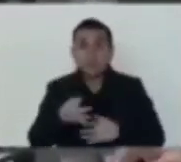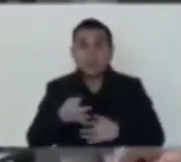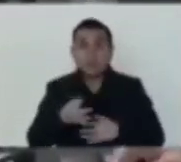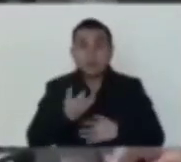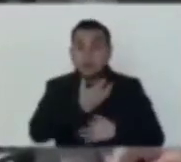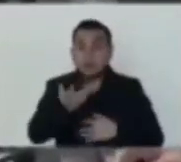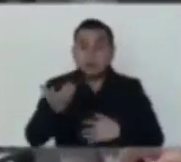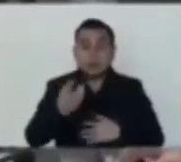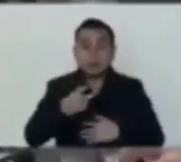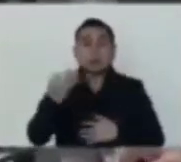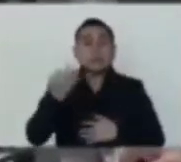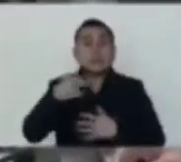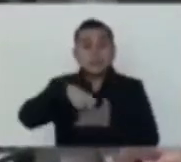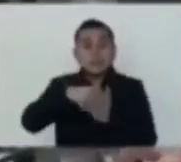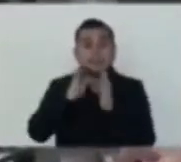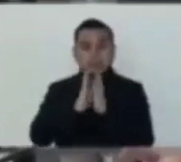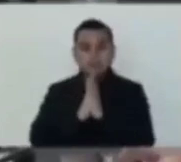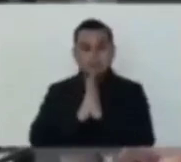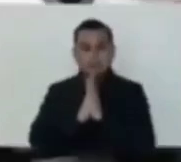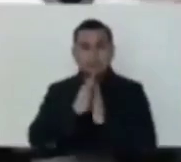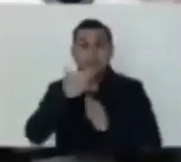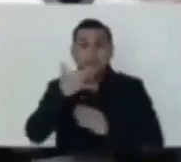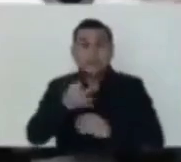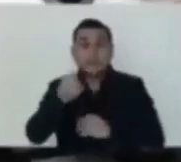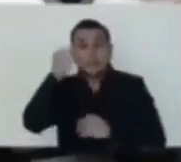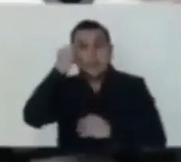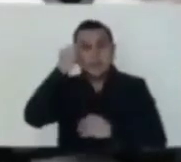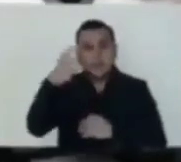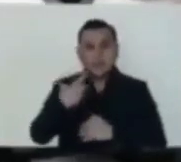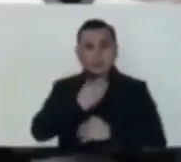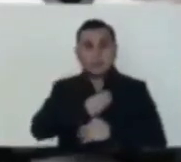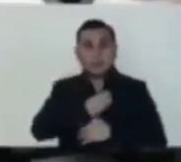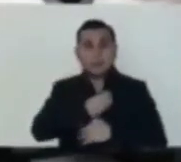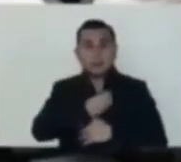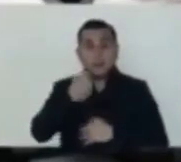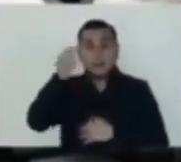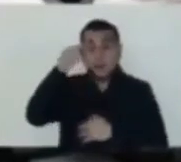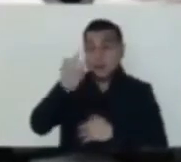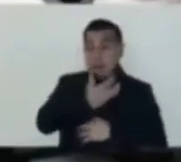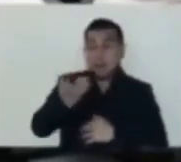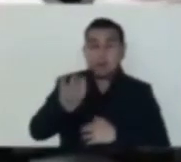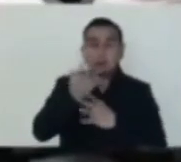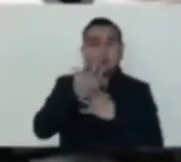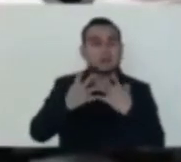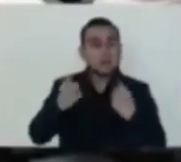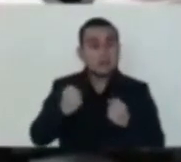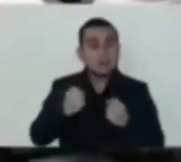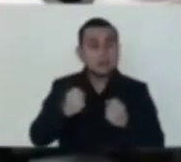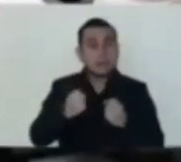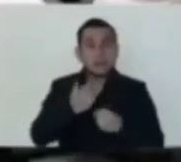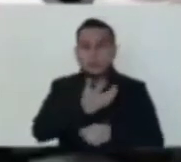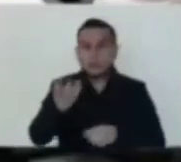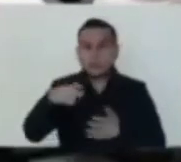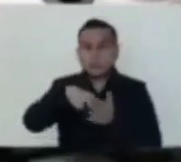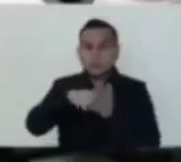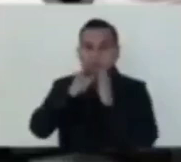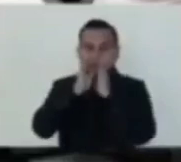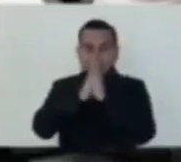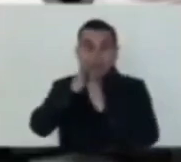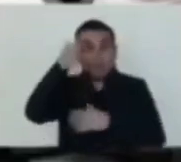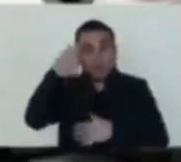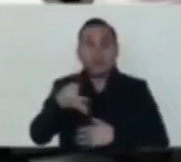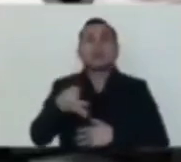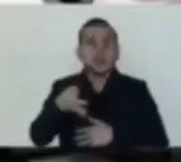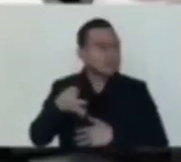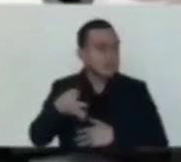que la mayoría lo vamos a hacer. Y pues no vamos a pedir sanación solo para nosotros. Vamos a pedir sanación para todos. Para los que creen y para los que no creen. Tal